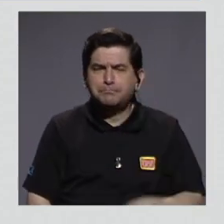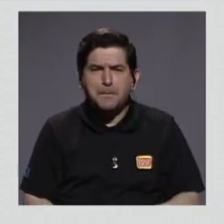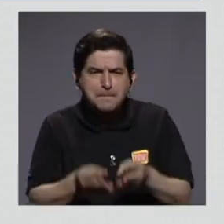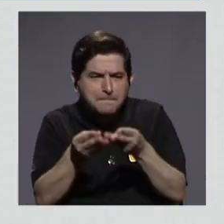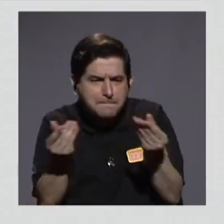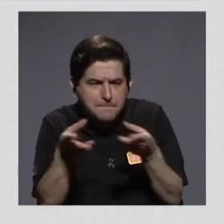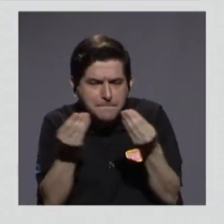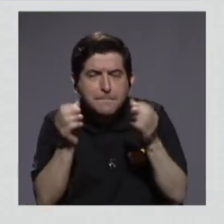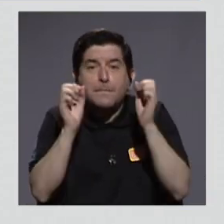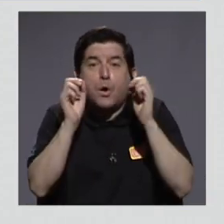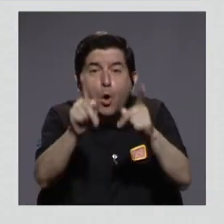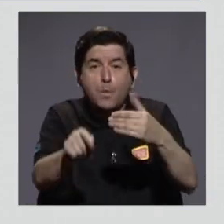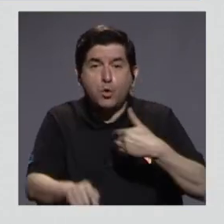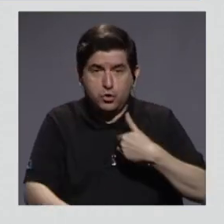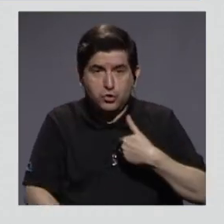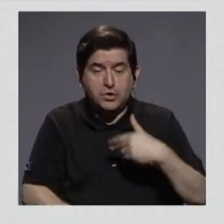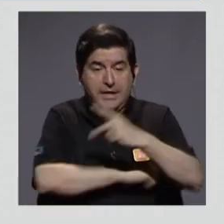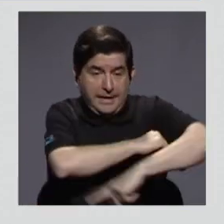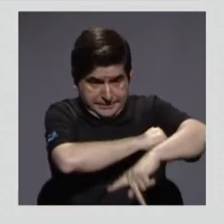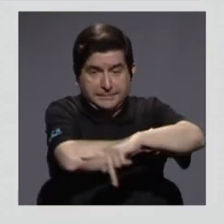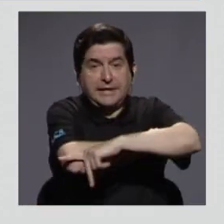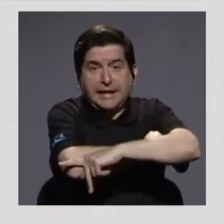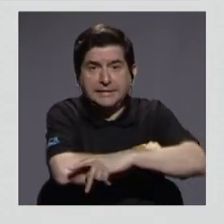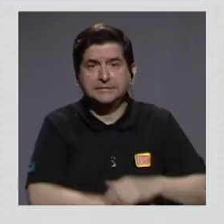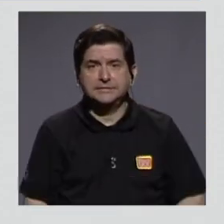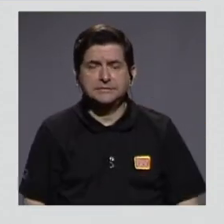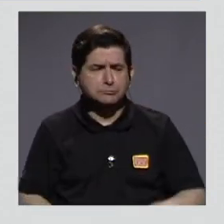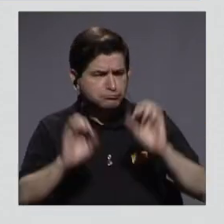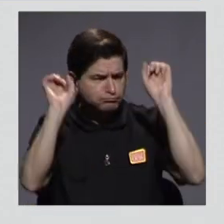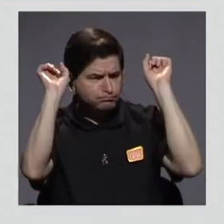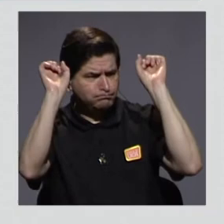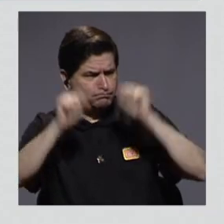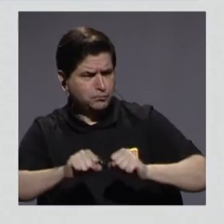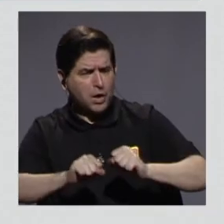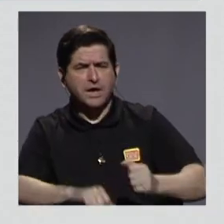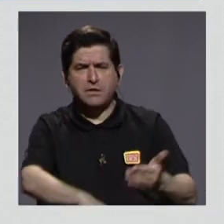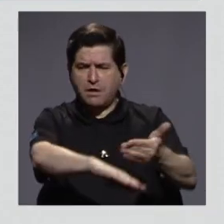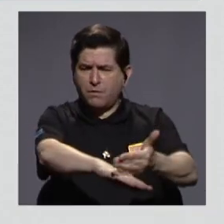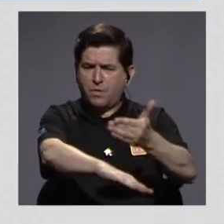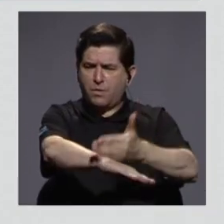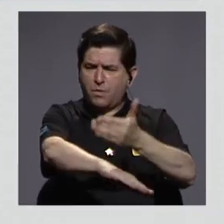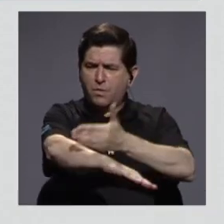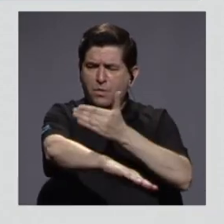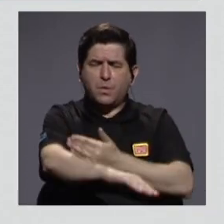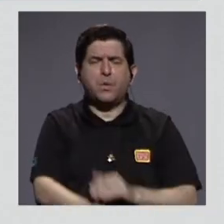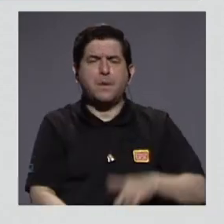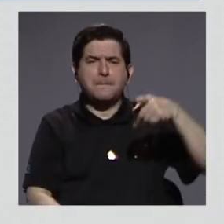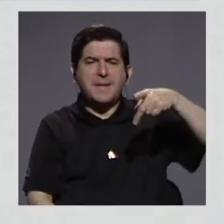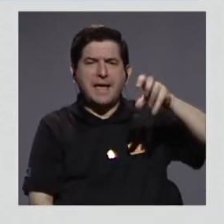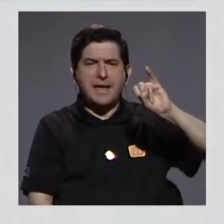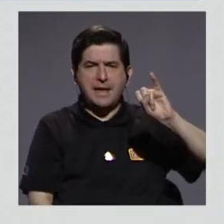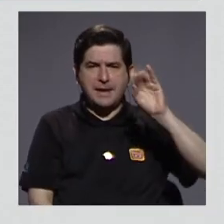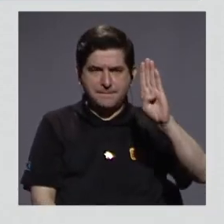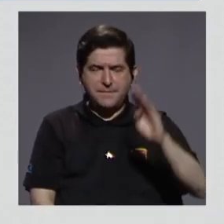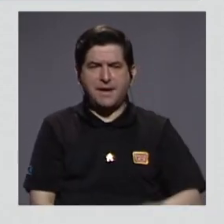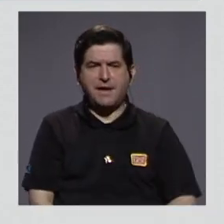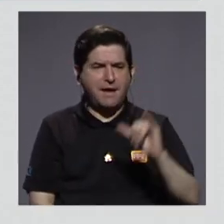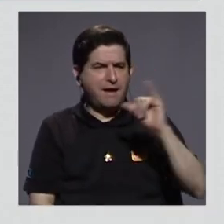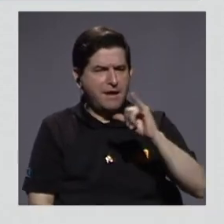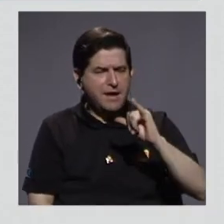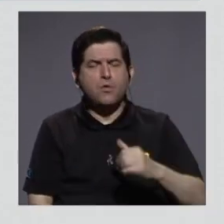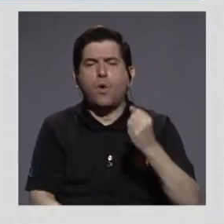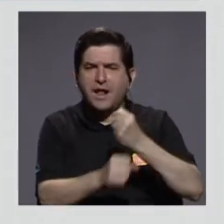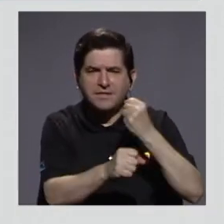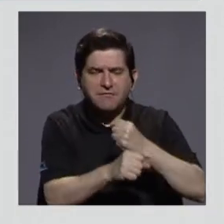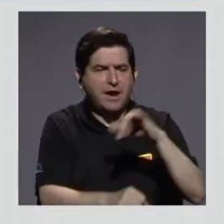como la posibilidad que tienen los países de poder crecer su producto interno bruto con la misma cantidad de